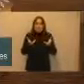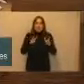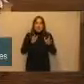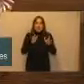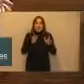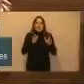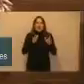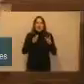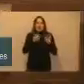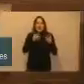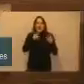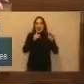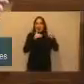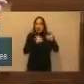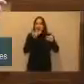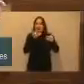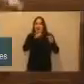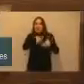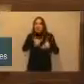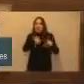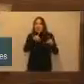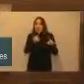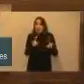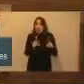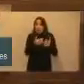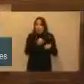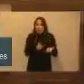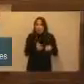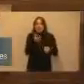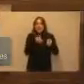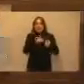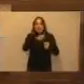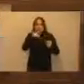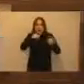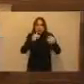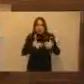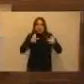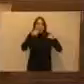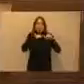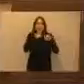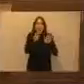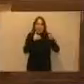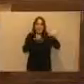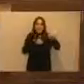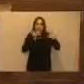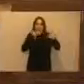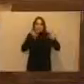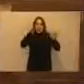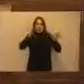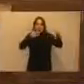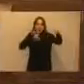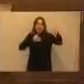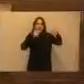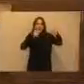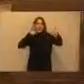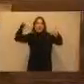la habitación de cristal al final no servía para nada, ¿no? A veces da la sensación de que este Parlamento es una habitación de cristal que nos ponemos nosotros mismos para no oír lo que sucede afuera